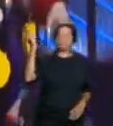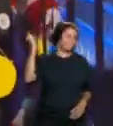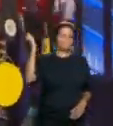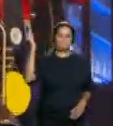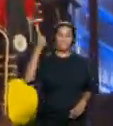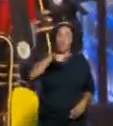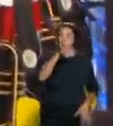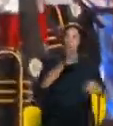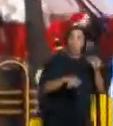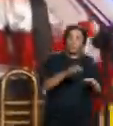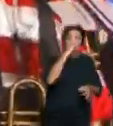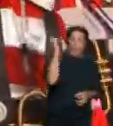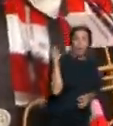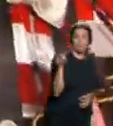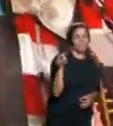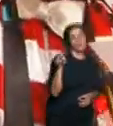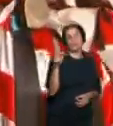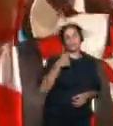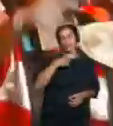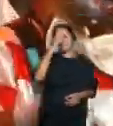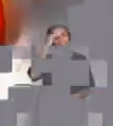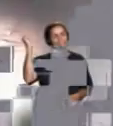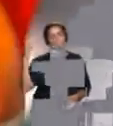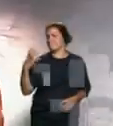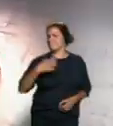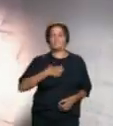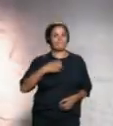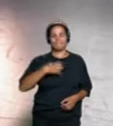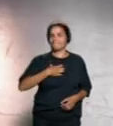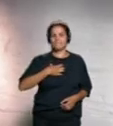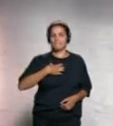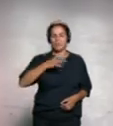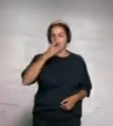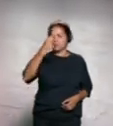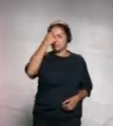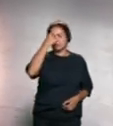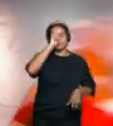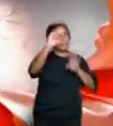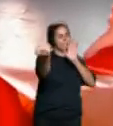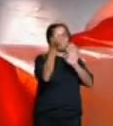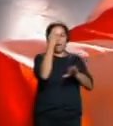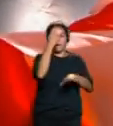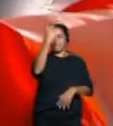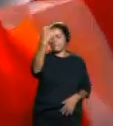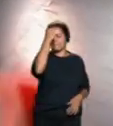justicia pudo, yo no puedo. En mi mente se quedó grabado fuego.